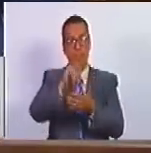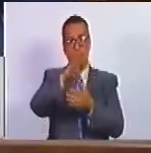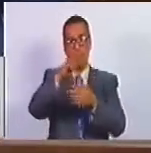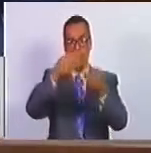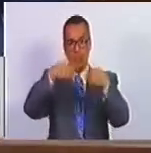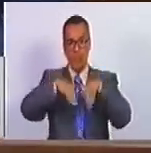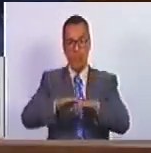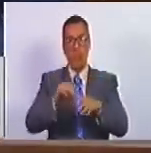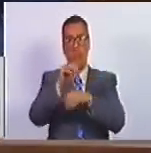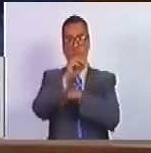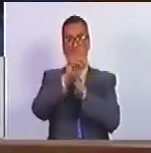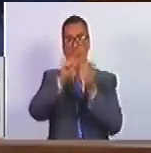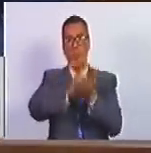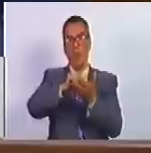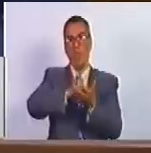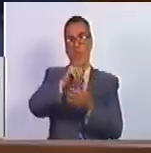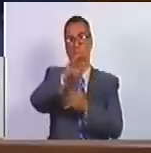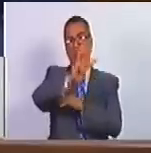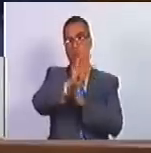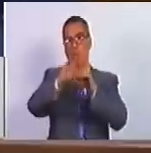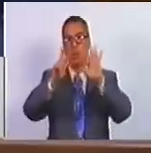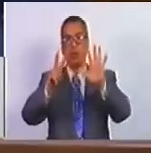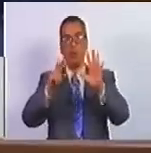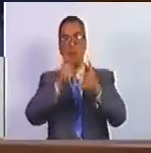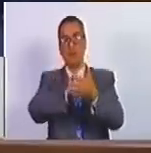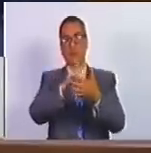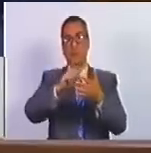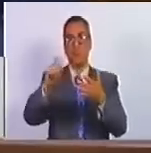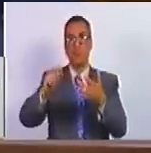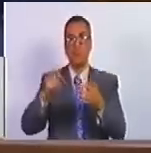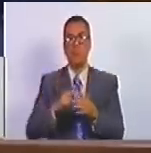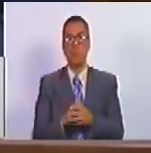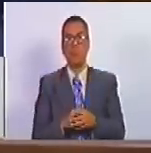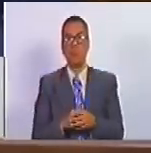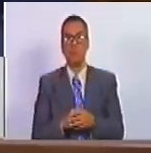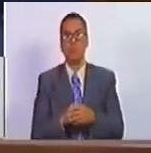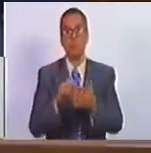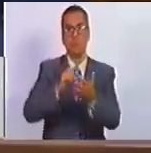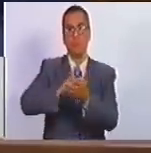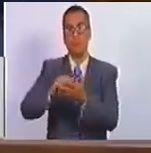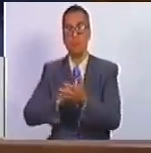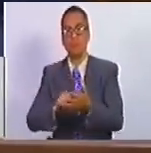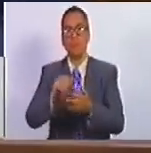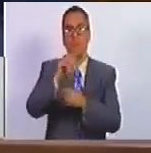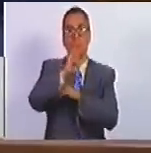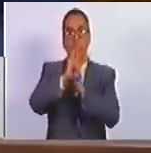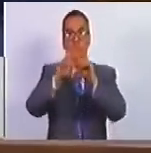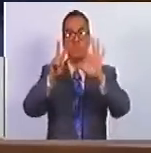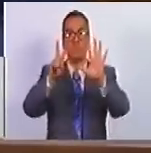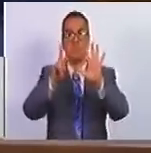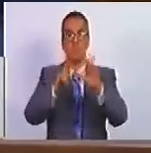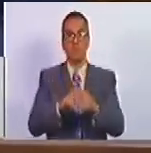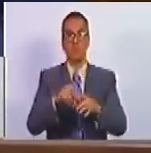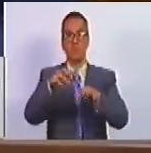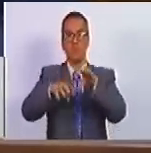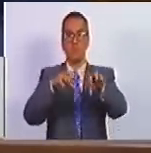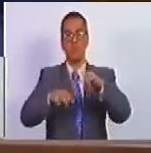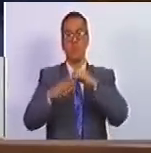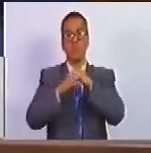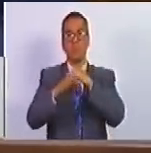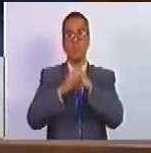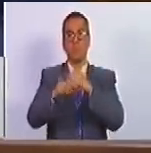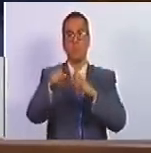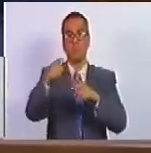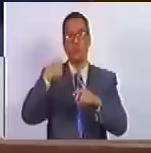el artículo 47, el cual queda redactado en los siguientes términos. Artículo 47. Los estados y municipios,